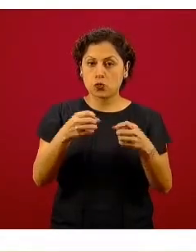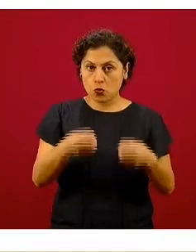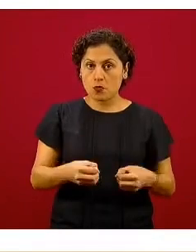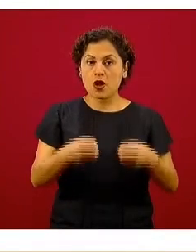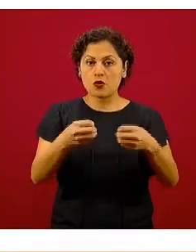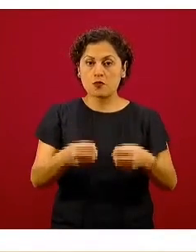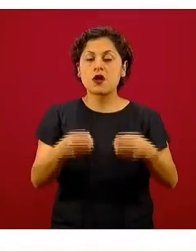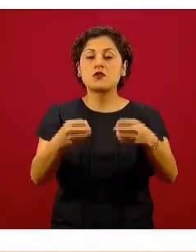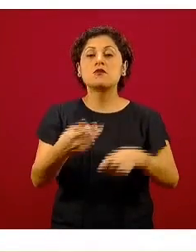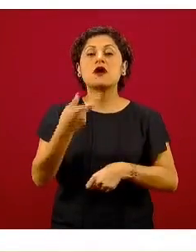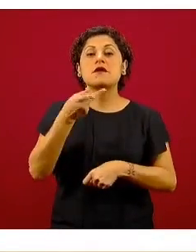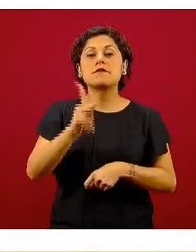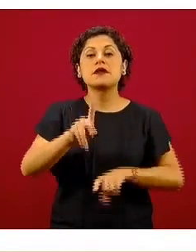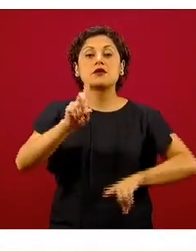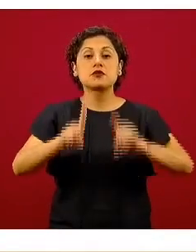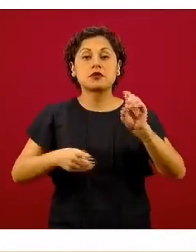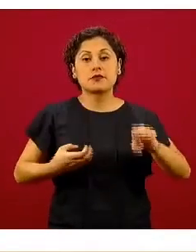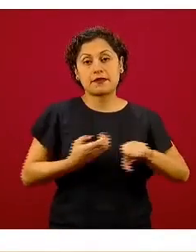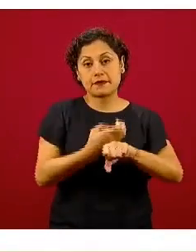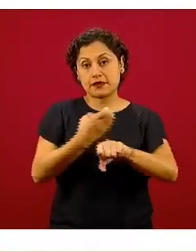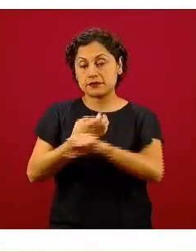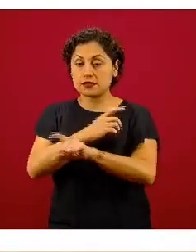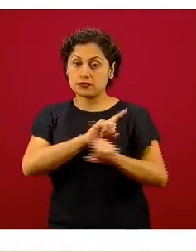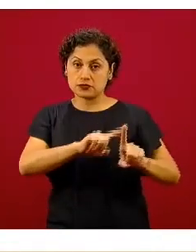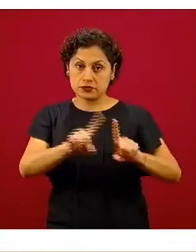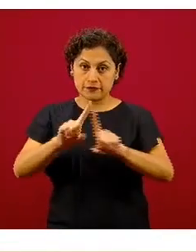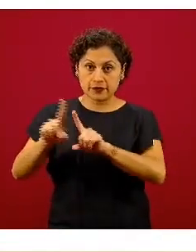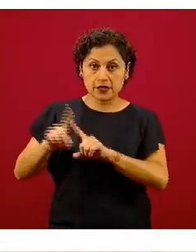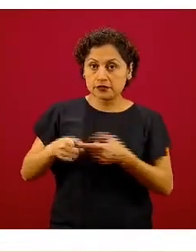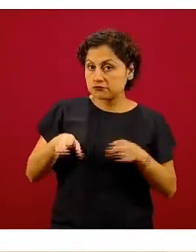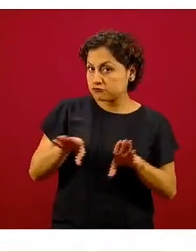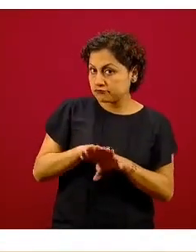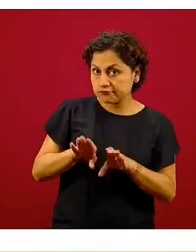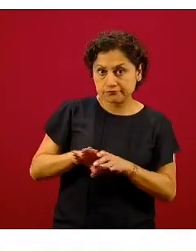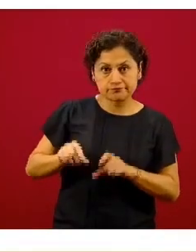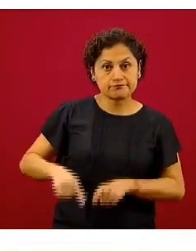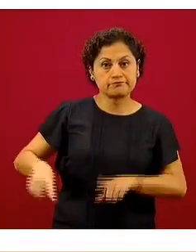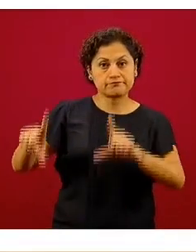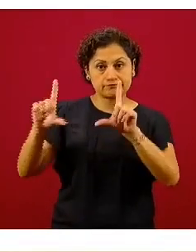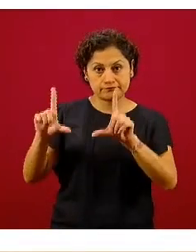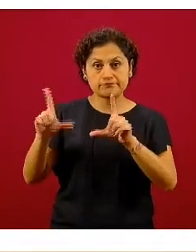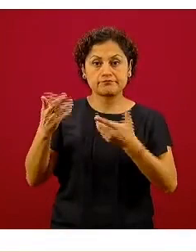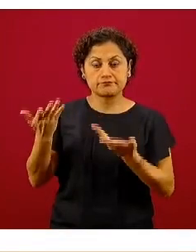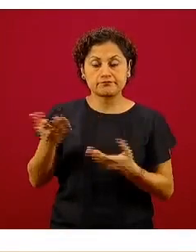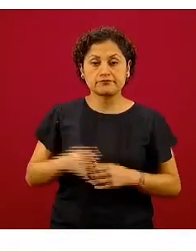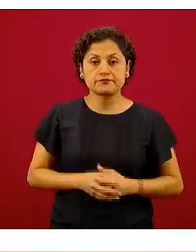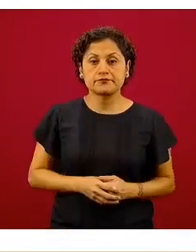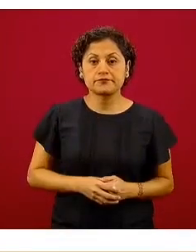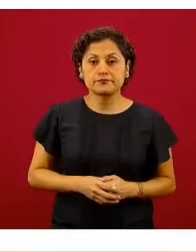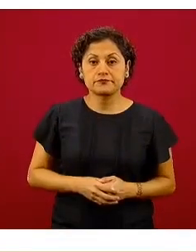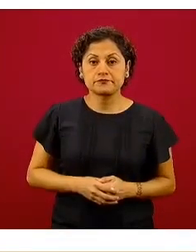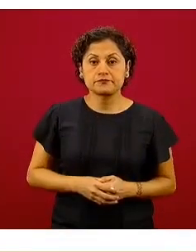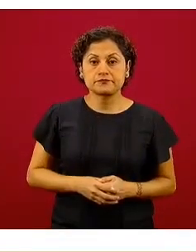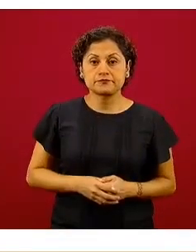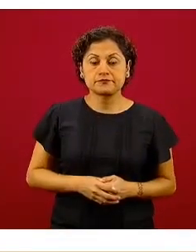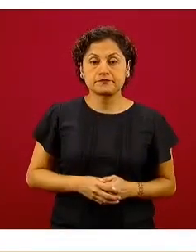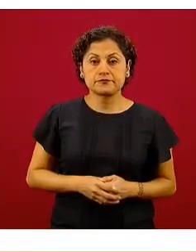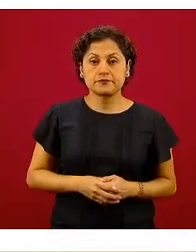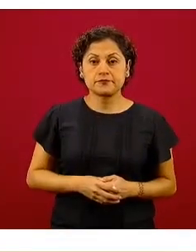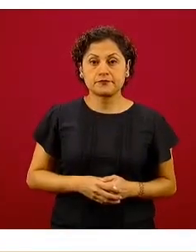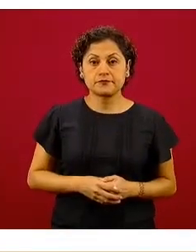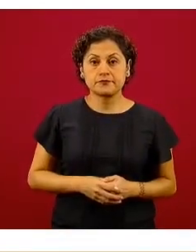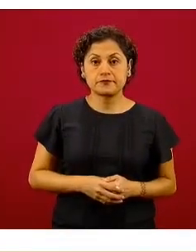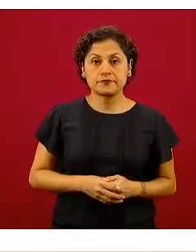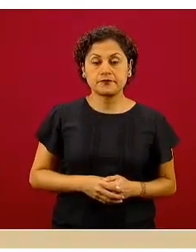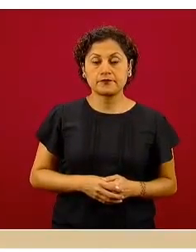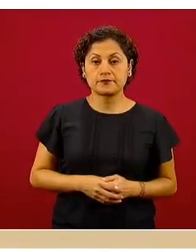de cada entidad federativa, y esto lo podemos ver en la siguiente diapositiva, pues la ocupación definitivamente cambia. En la siguiente